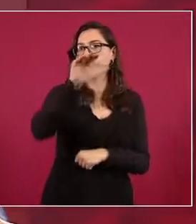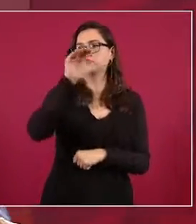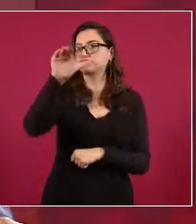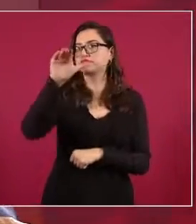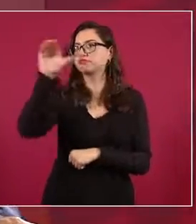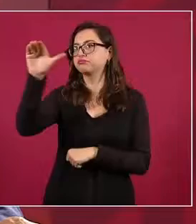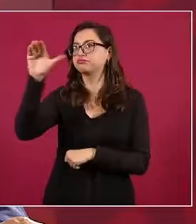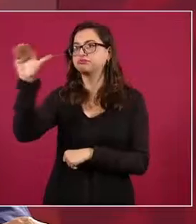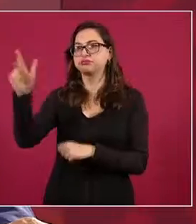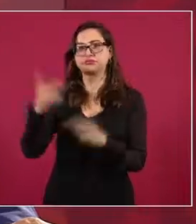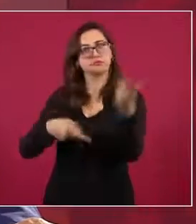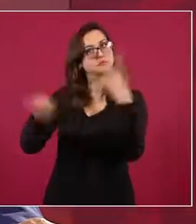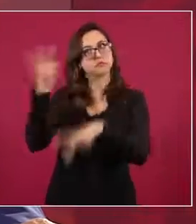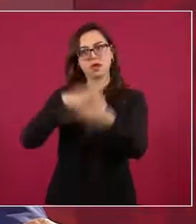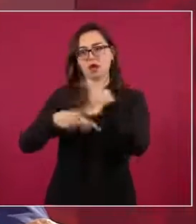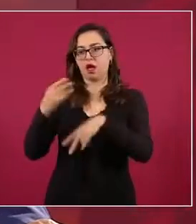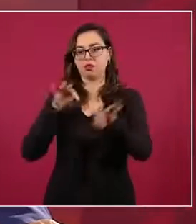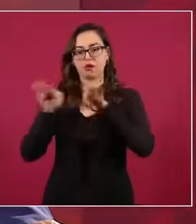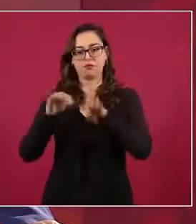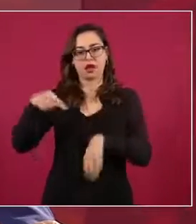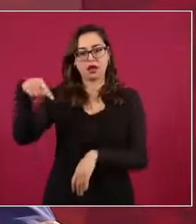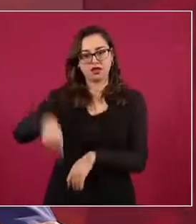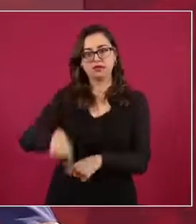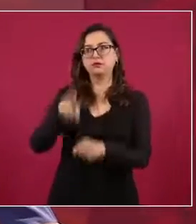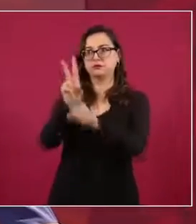tener los médicos.